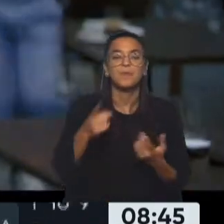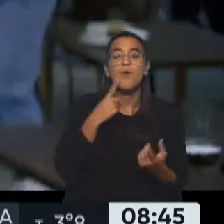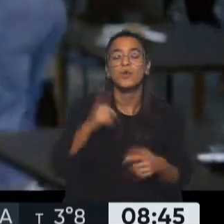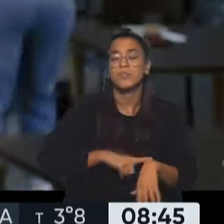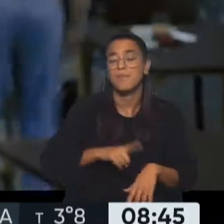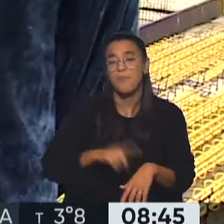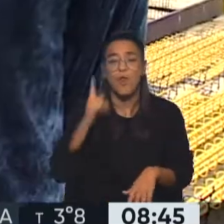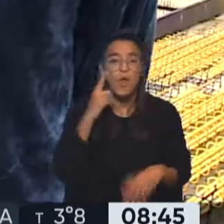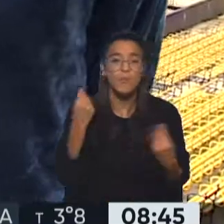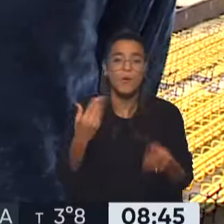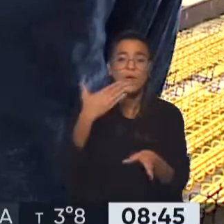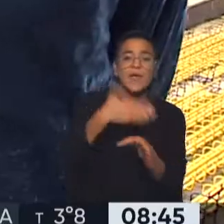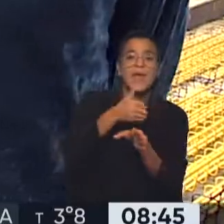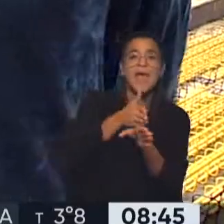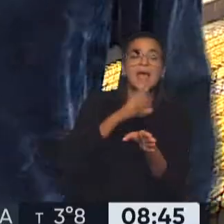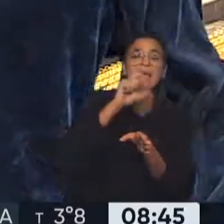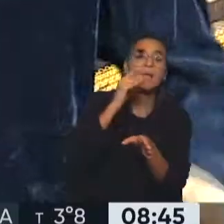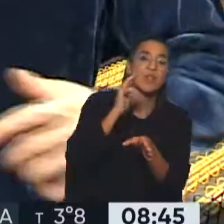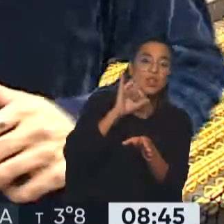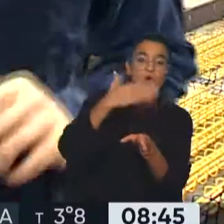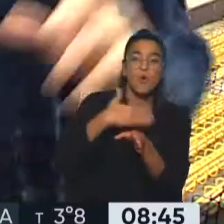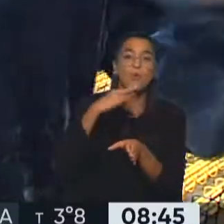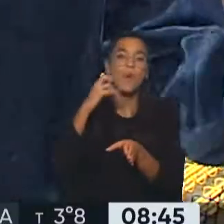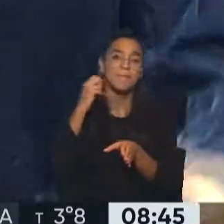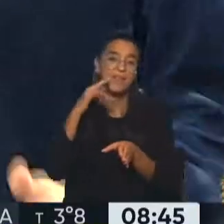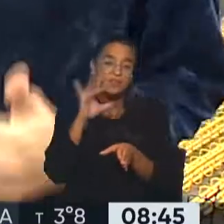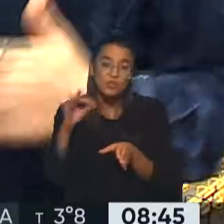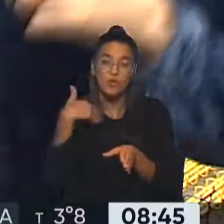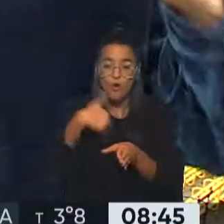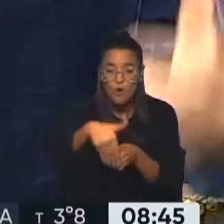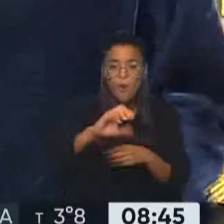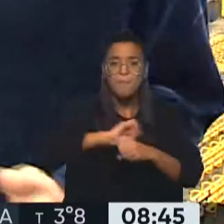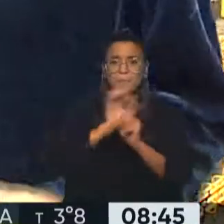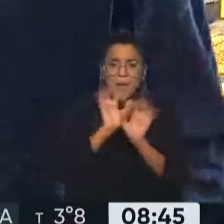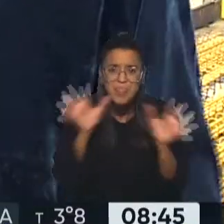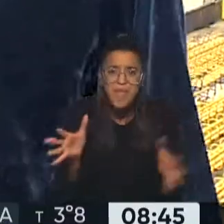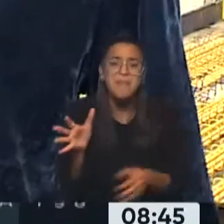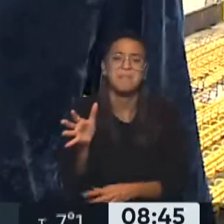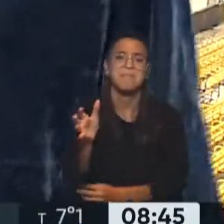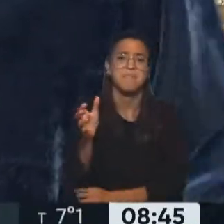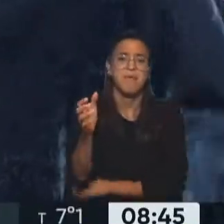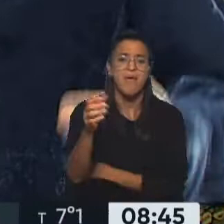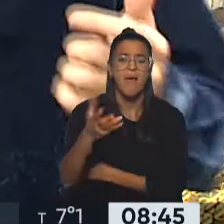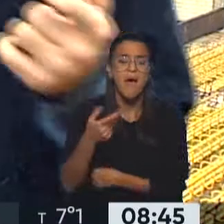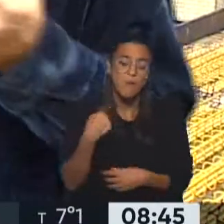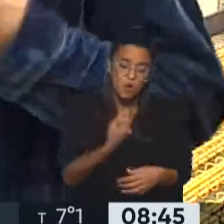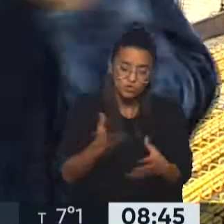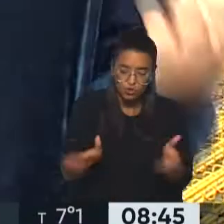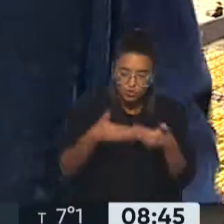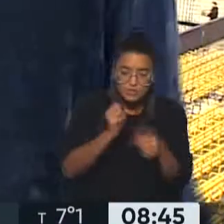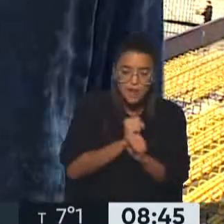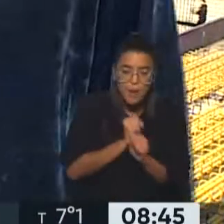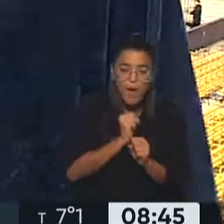¿no? Porque Cabildo y Juramento salió, a los meses vino la pandemia, toda esa pandemia fue más que nada de trabajar de un